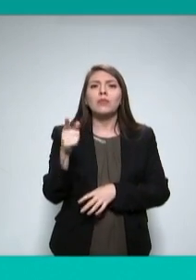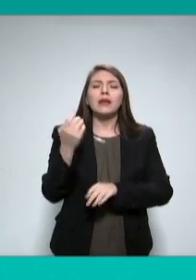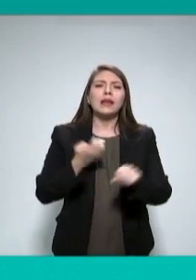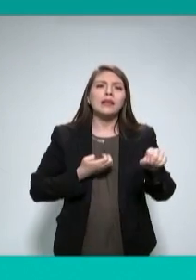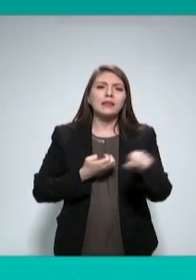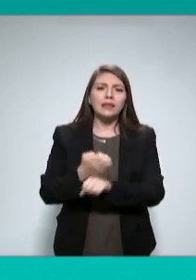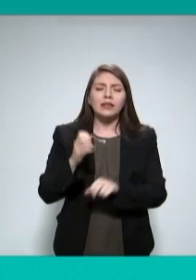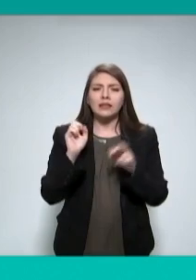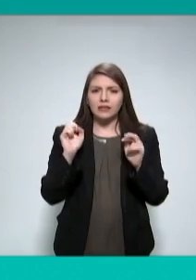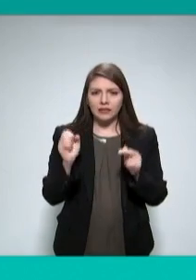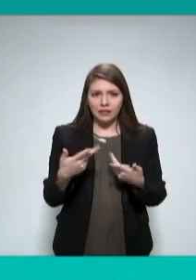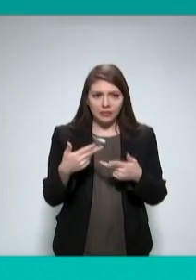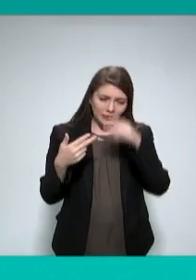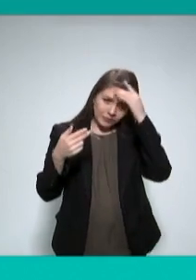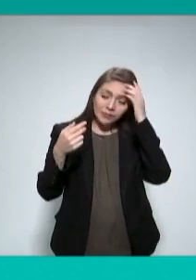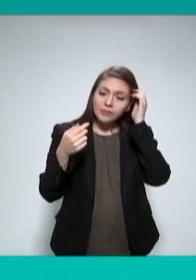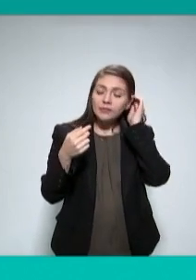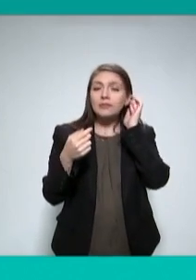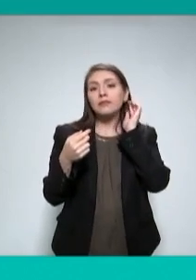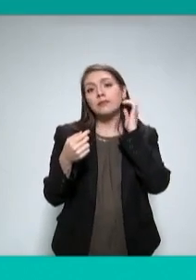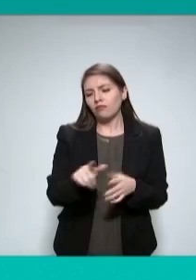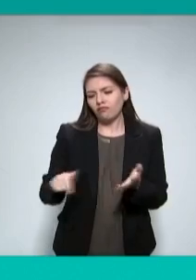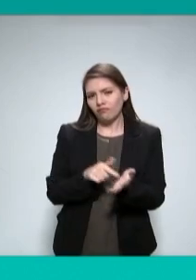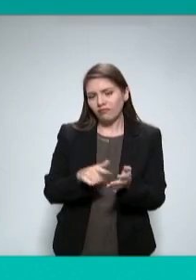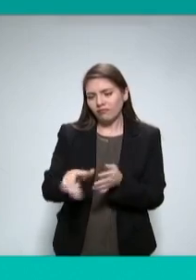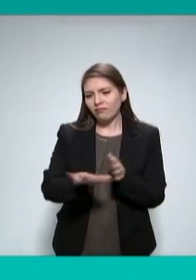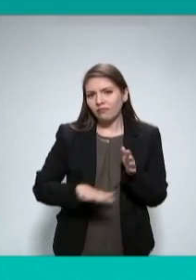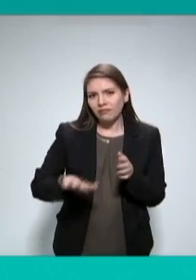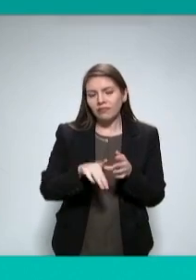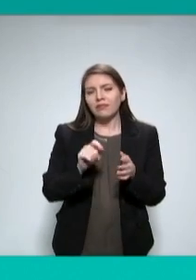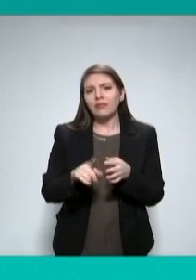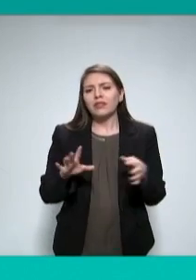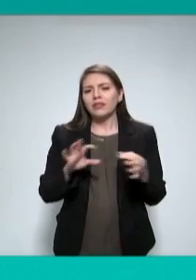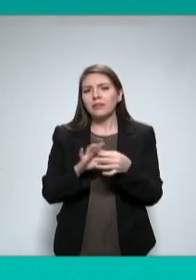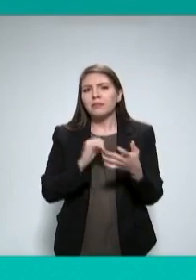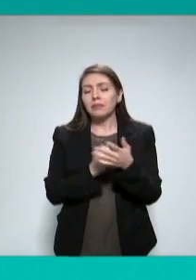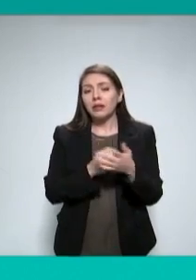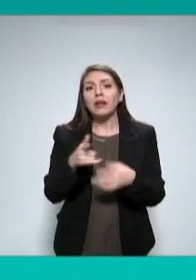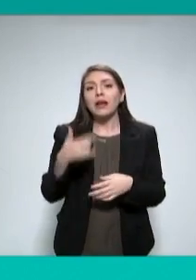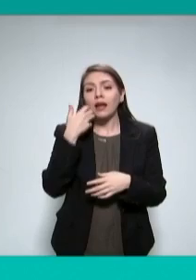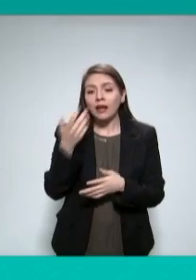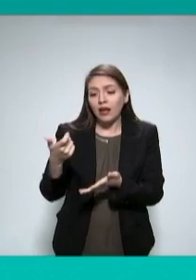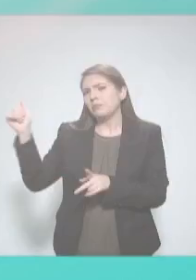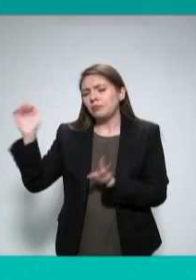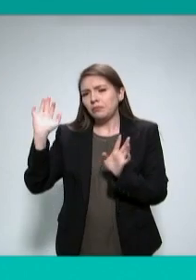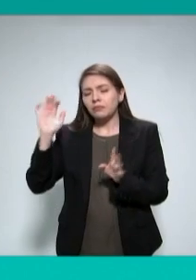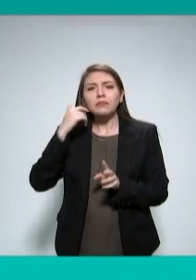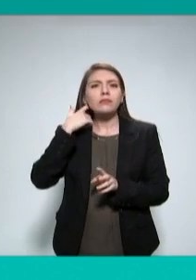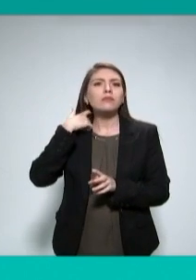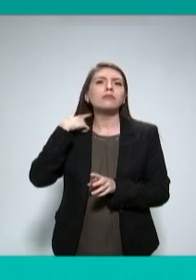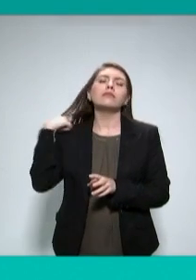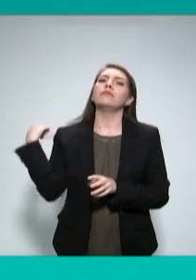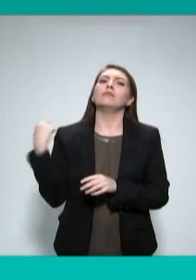chiapas este dado que se trata de ese dato tiene que ver con un predio que quiso ser adquirido por un particular y